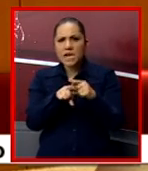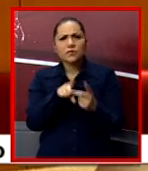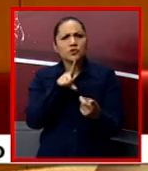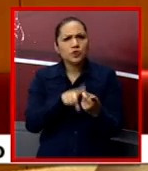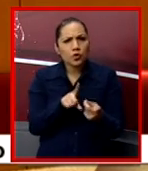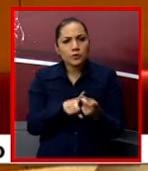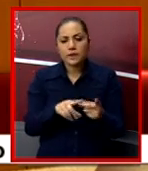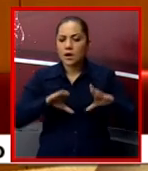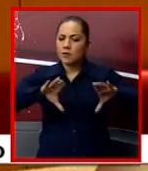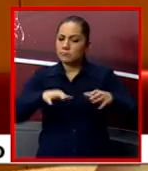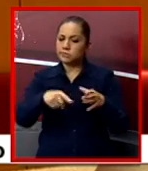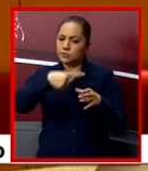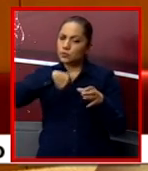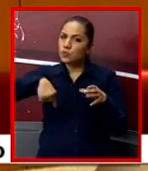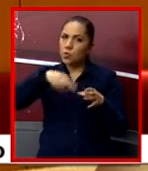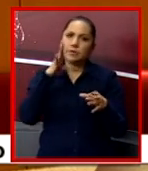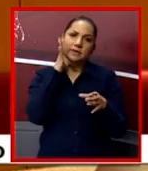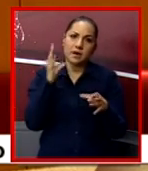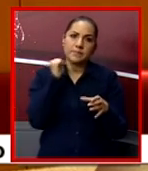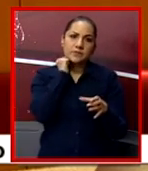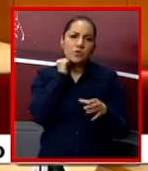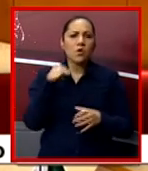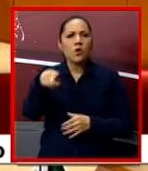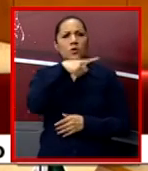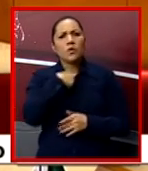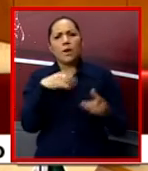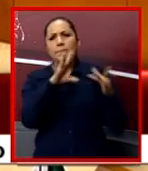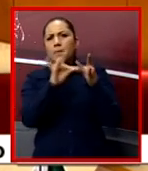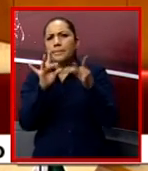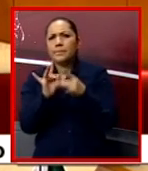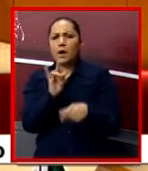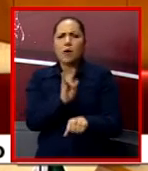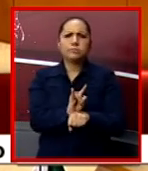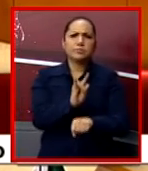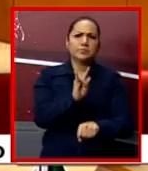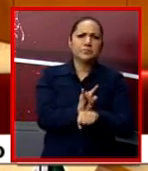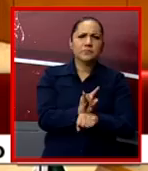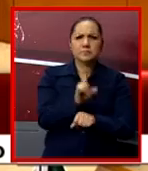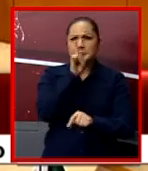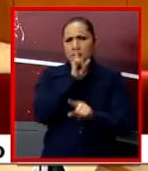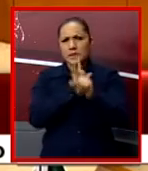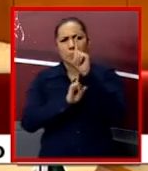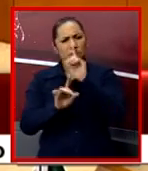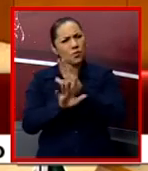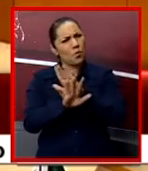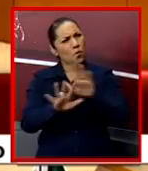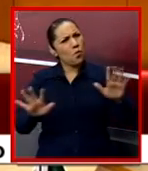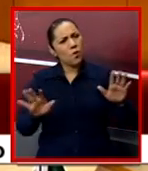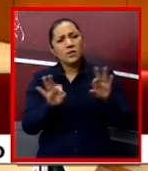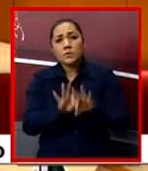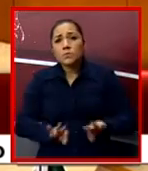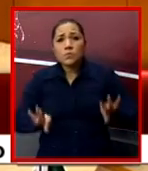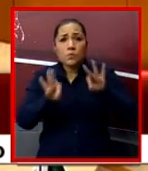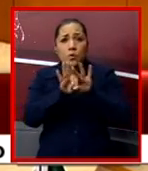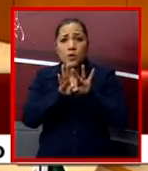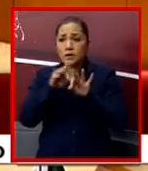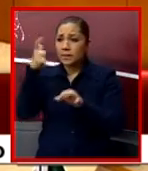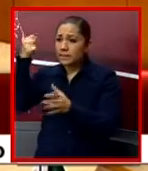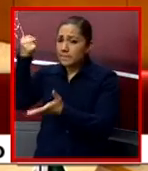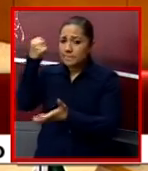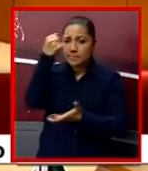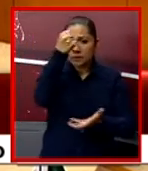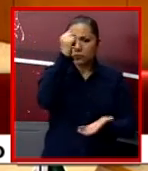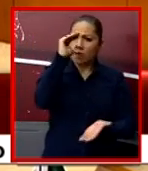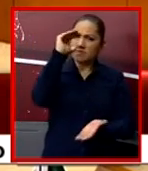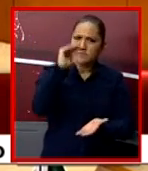sin simulaciones. El primer presupuesto que debe ser recortado es el del Senado de la